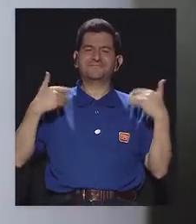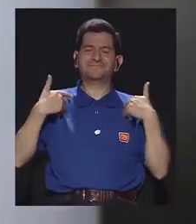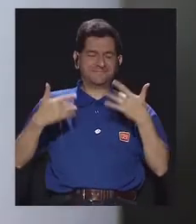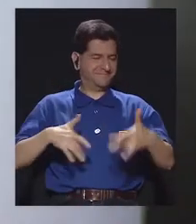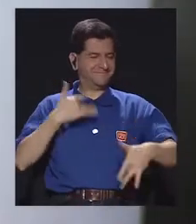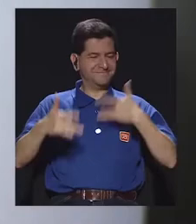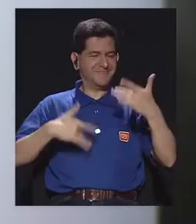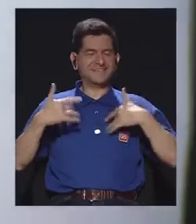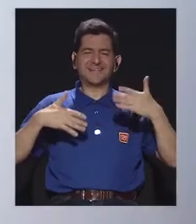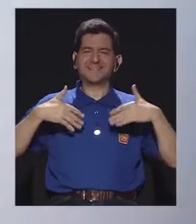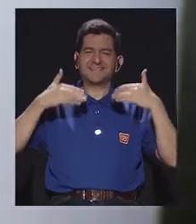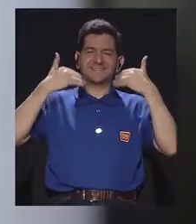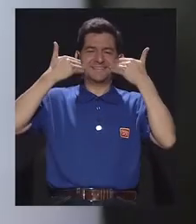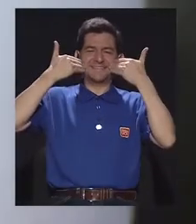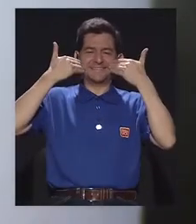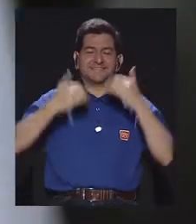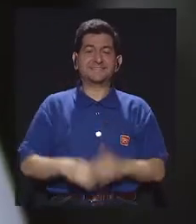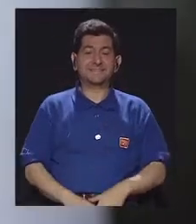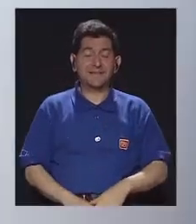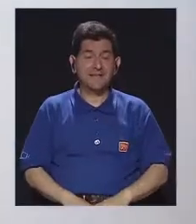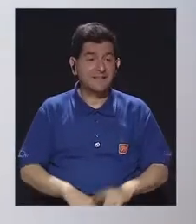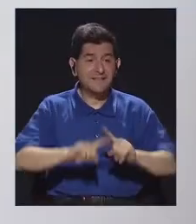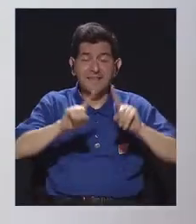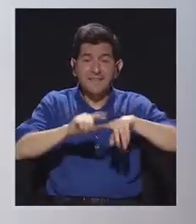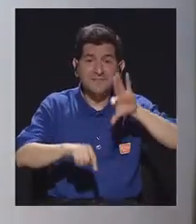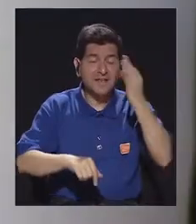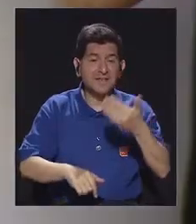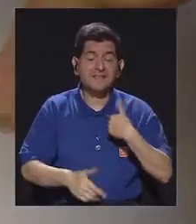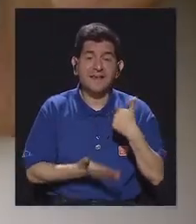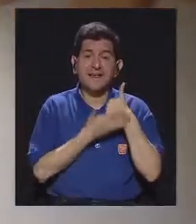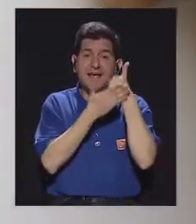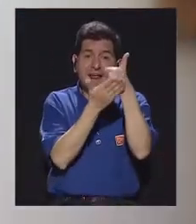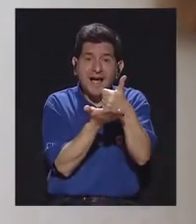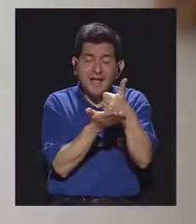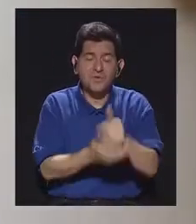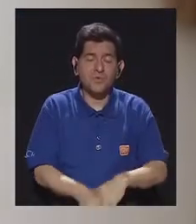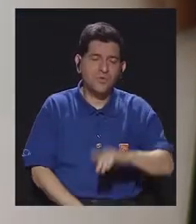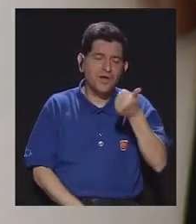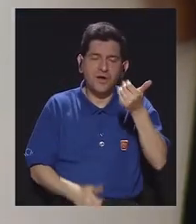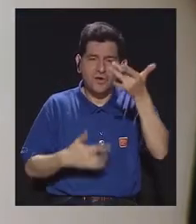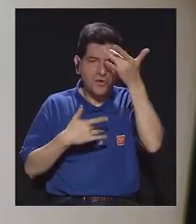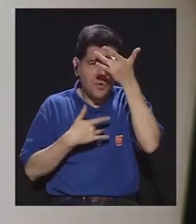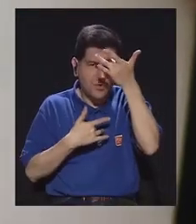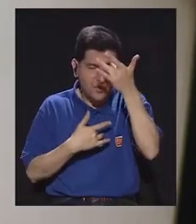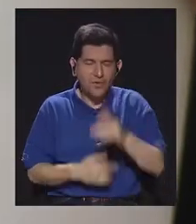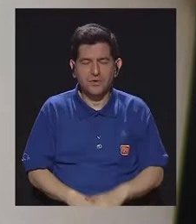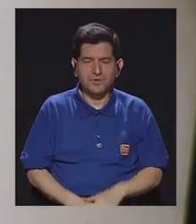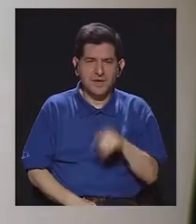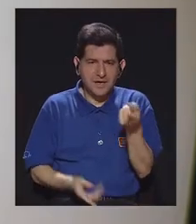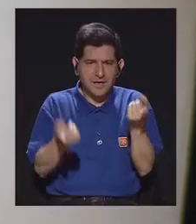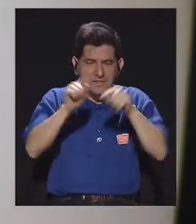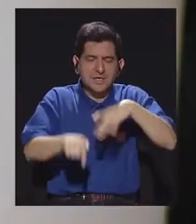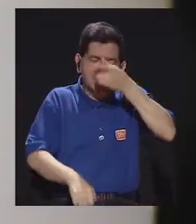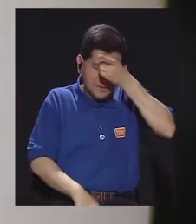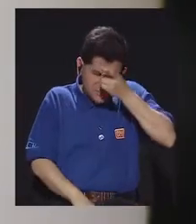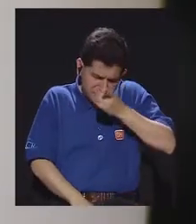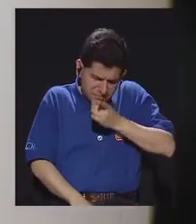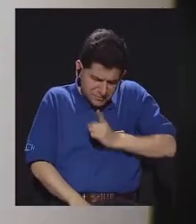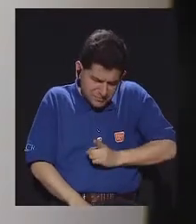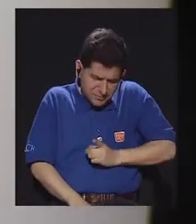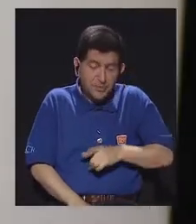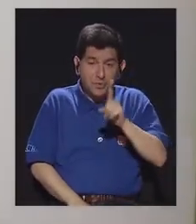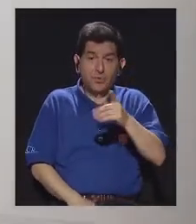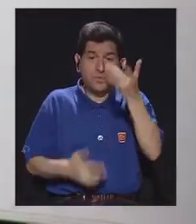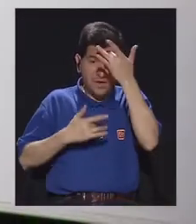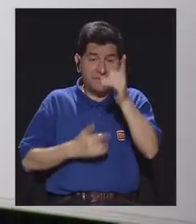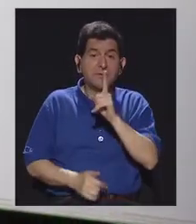me siento feliz, y entonces eso de una u otra manera también nos ayuda con, que, con esta otra enfermedad silenciosa que es la depresión.